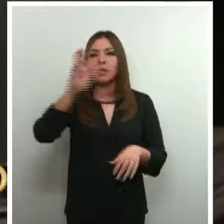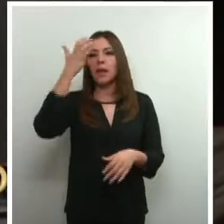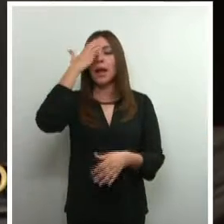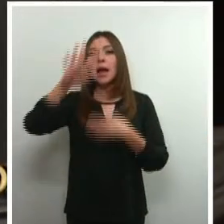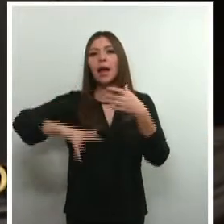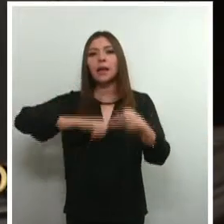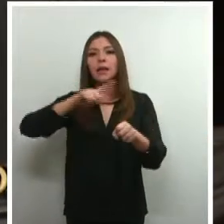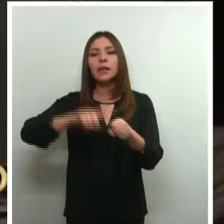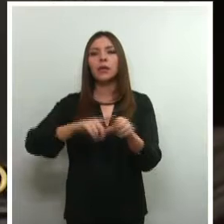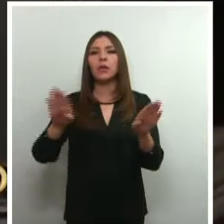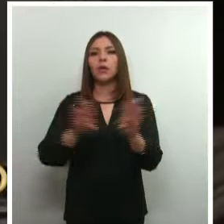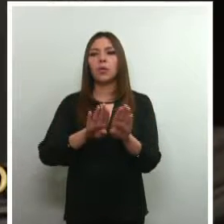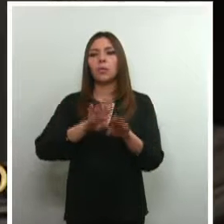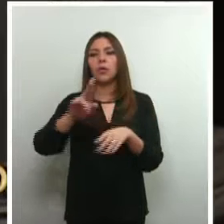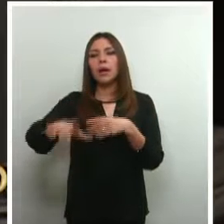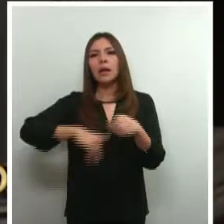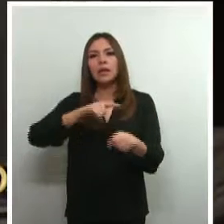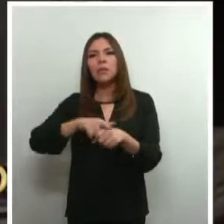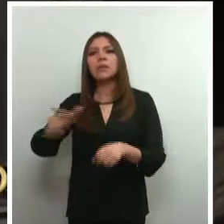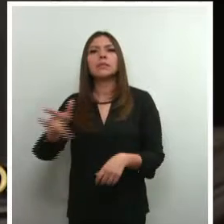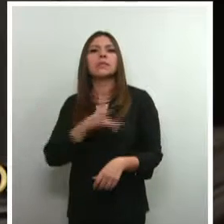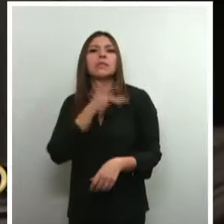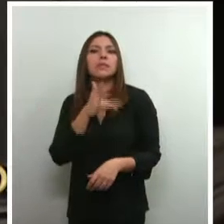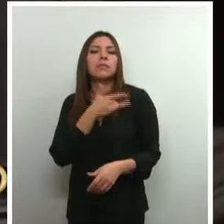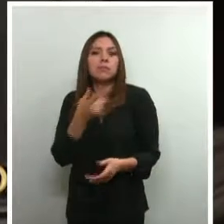animales como seres sintientes,